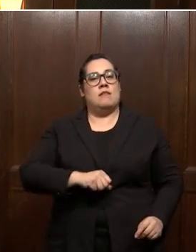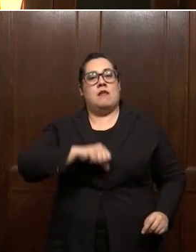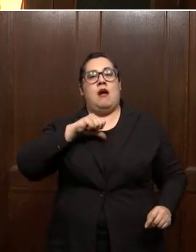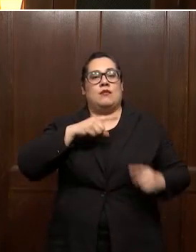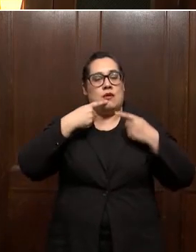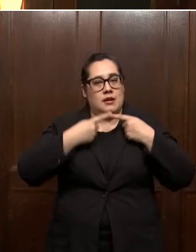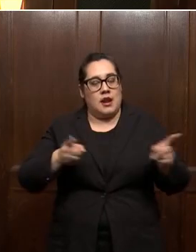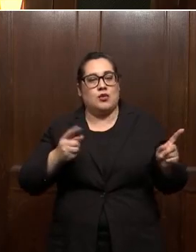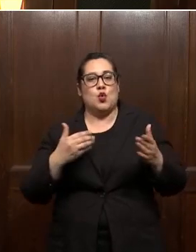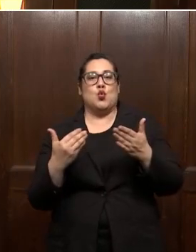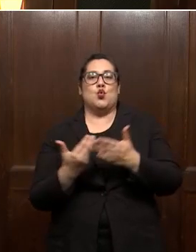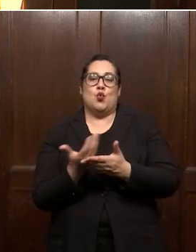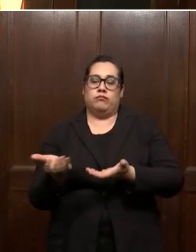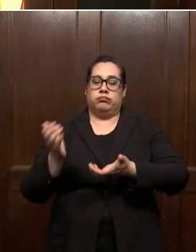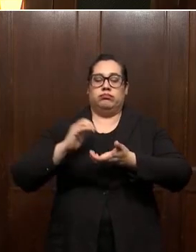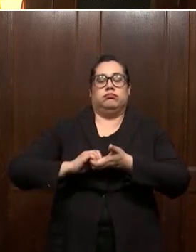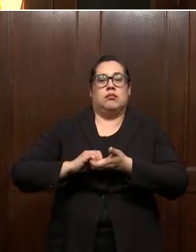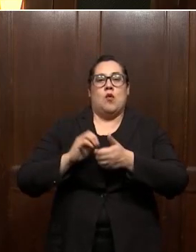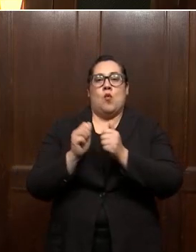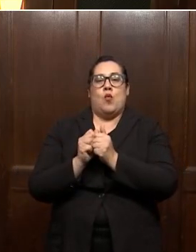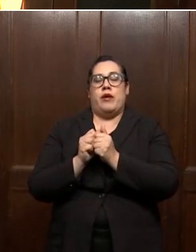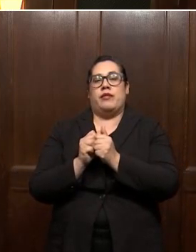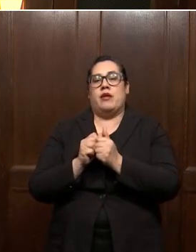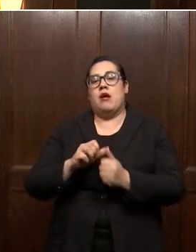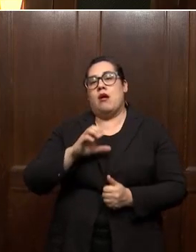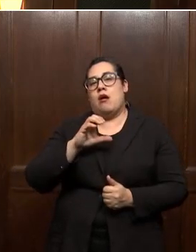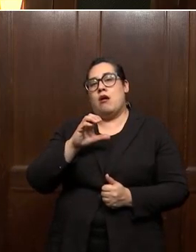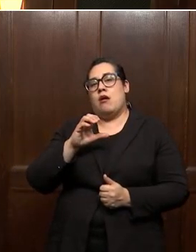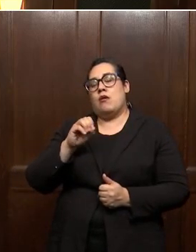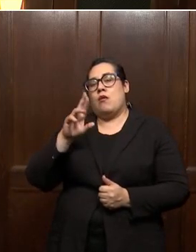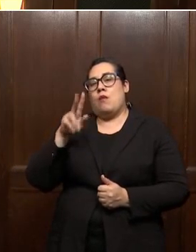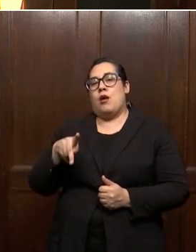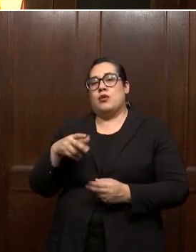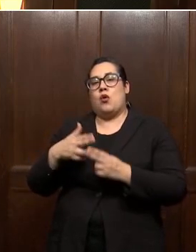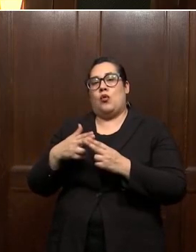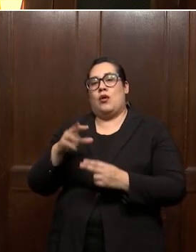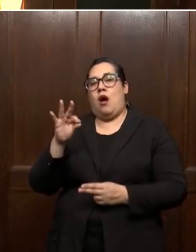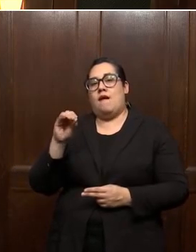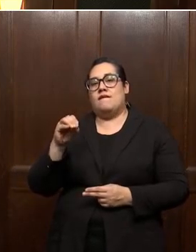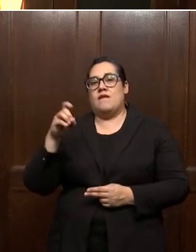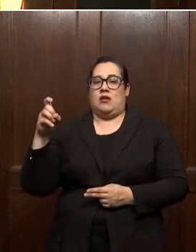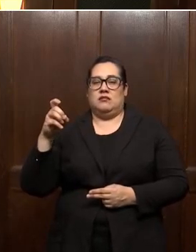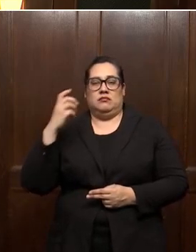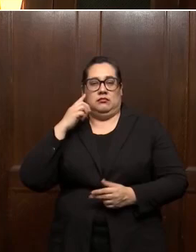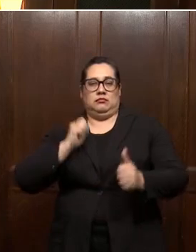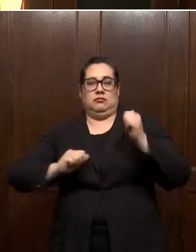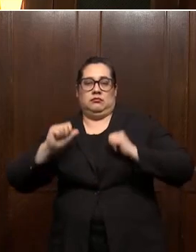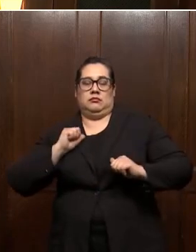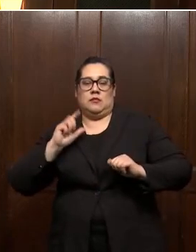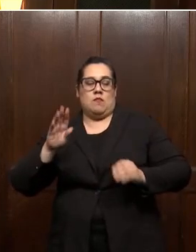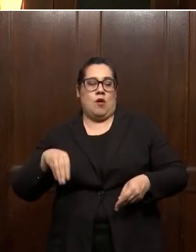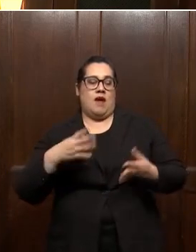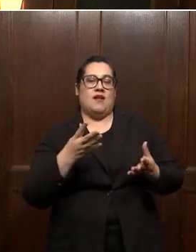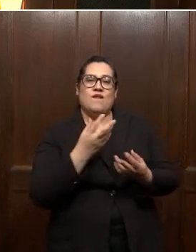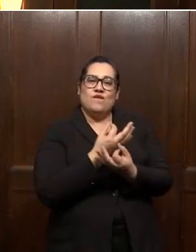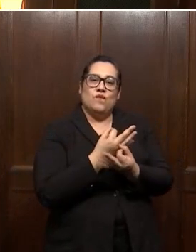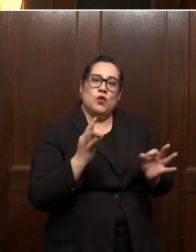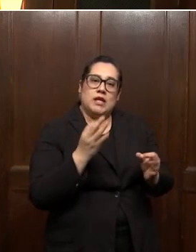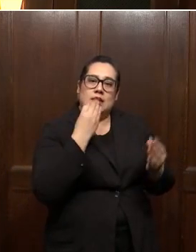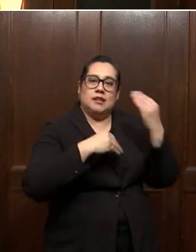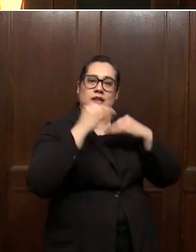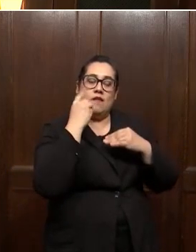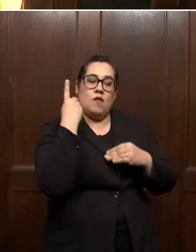de anunciar una nueva colaboración con la corporación Fox para proporcionar comidas gratis